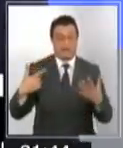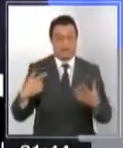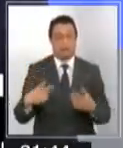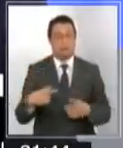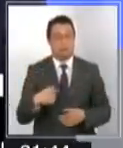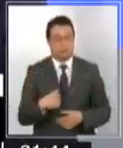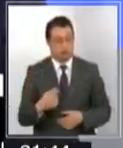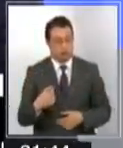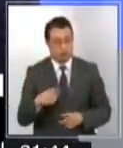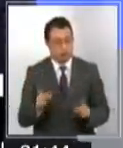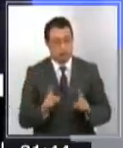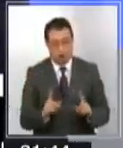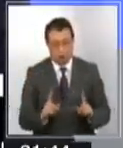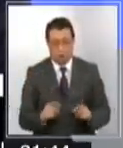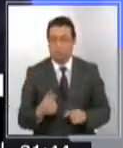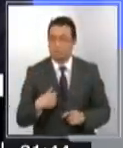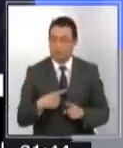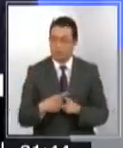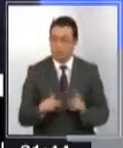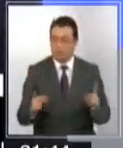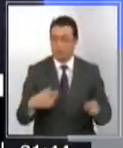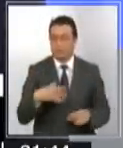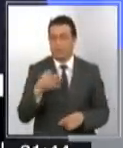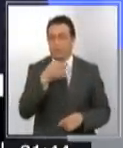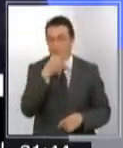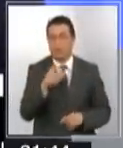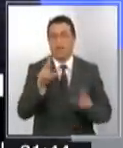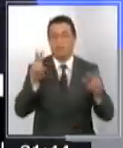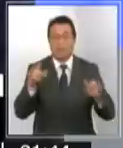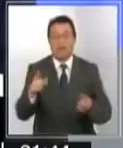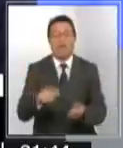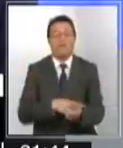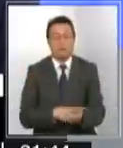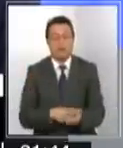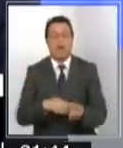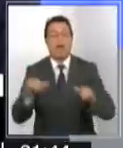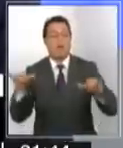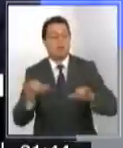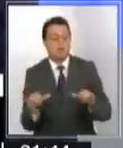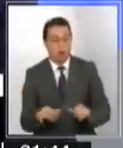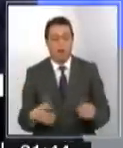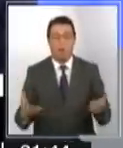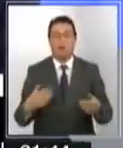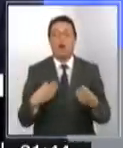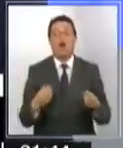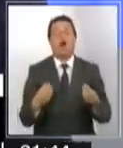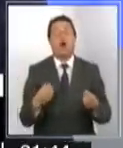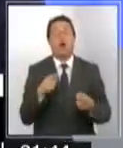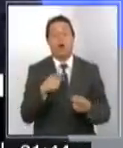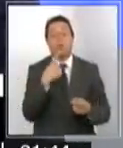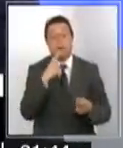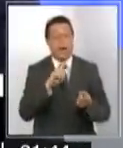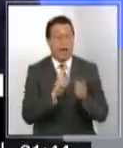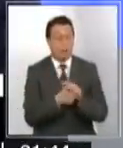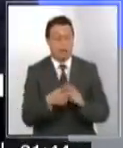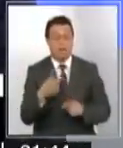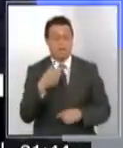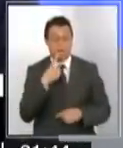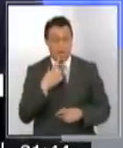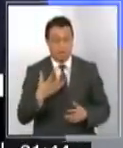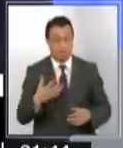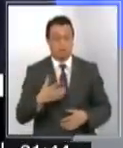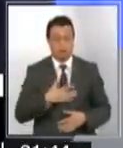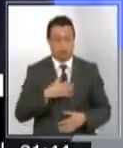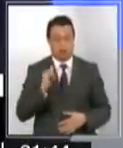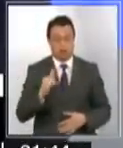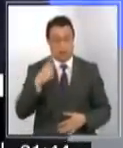soy 24-7. Aquí estábamos hablando en la previa, ¿no es cierto?, el tema familiar, de las guaguas y todas esas cosas, de cómo a uno le cambian la vida. Bueno, yo sí creo